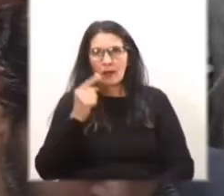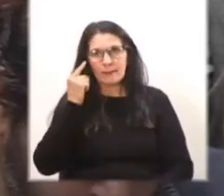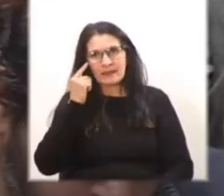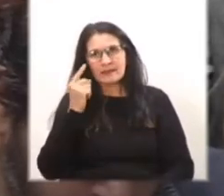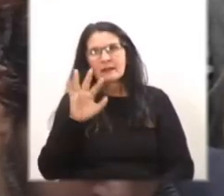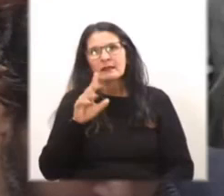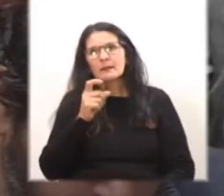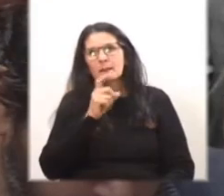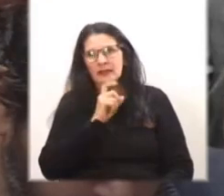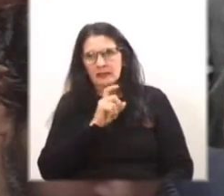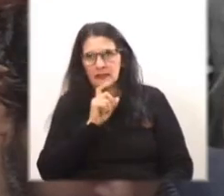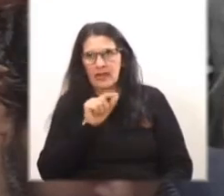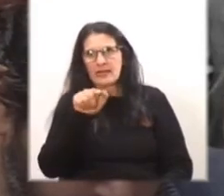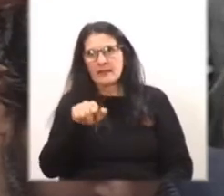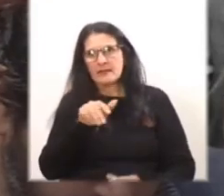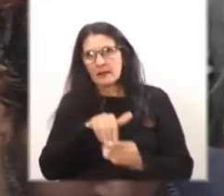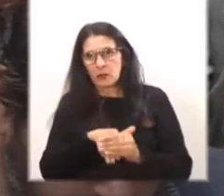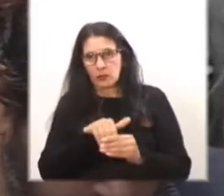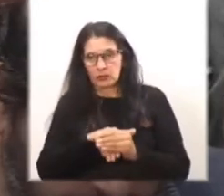voto